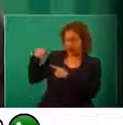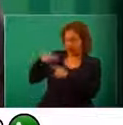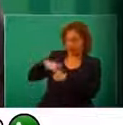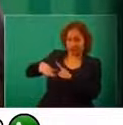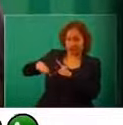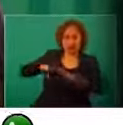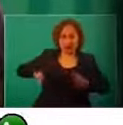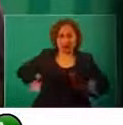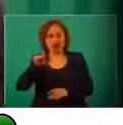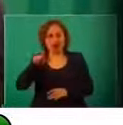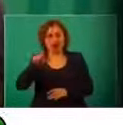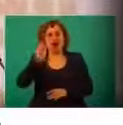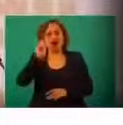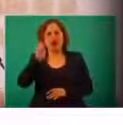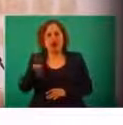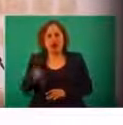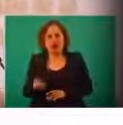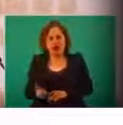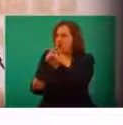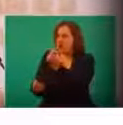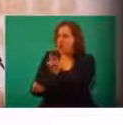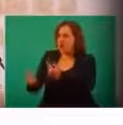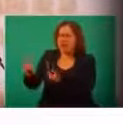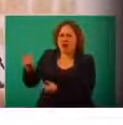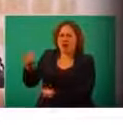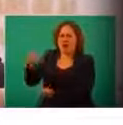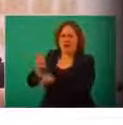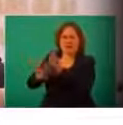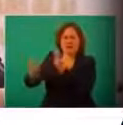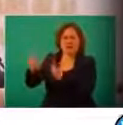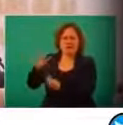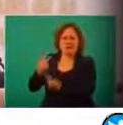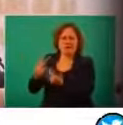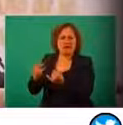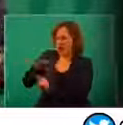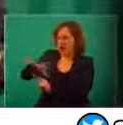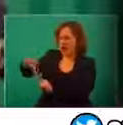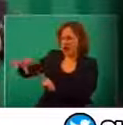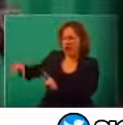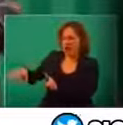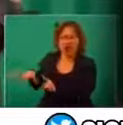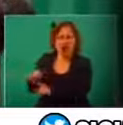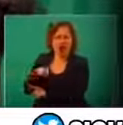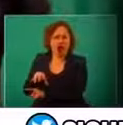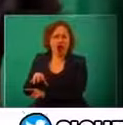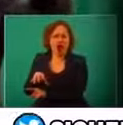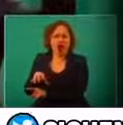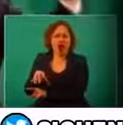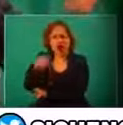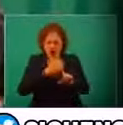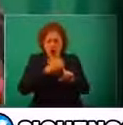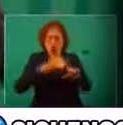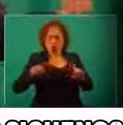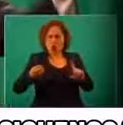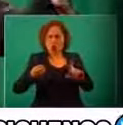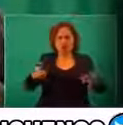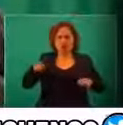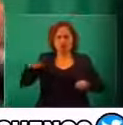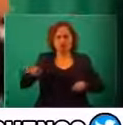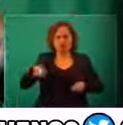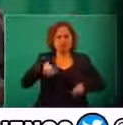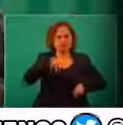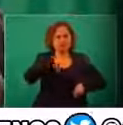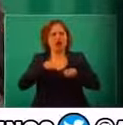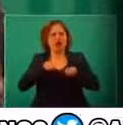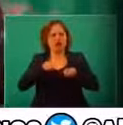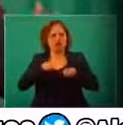neoliberal surgieron los organismos autónomos como hongos después de la lluvia para desintegrar al Estado y apoderarse de